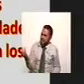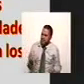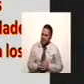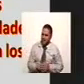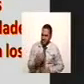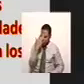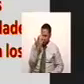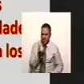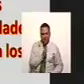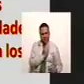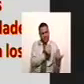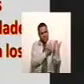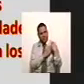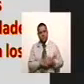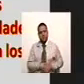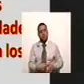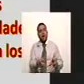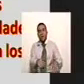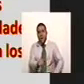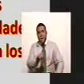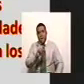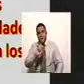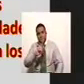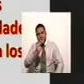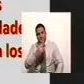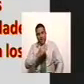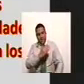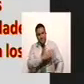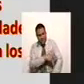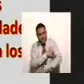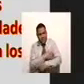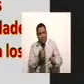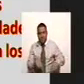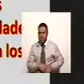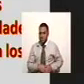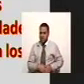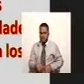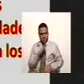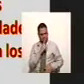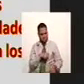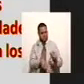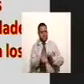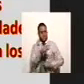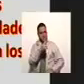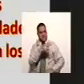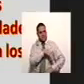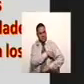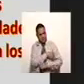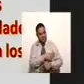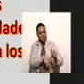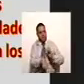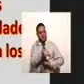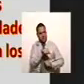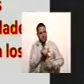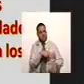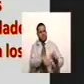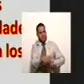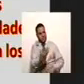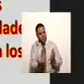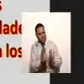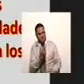Porque cuando hablamos de viceministros también es igual de crónico. Uno diría, bueno, cambian a los señores que portan el